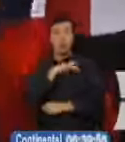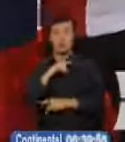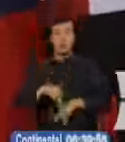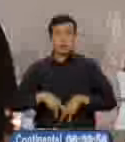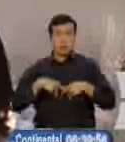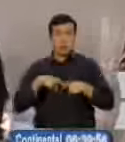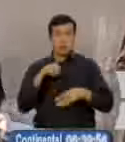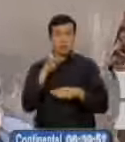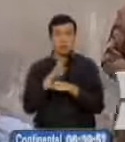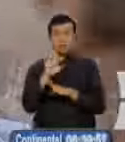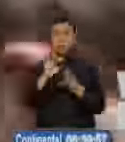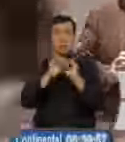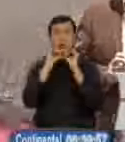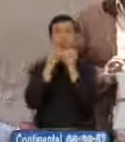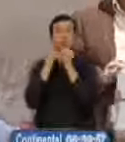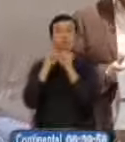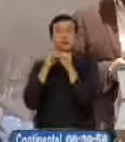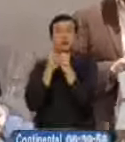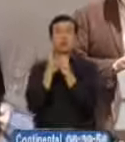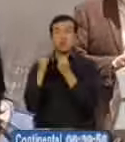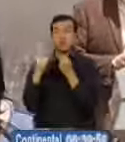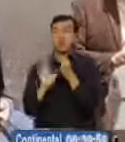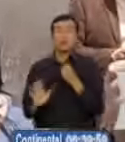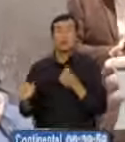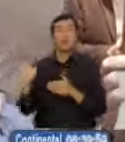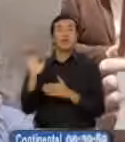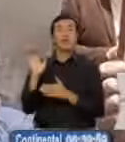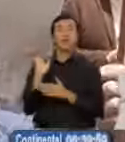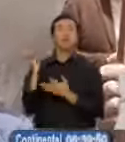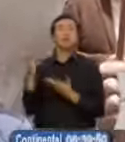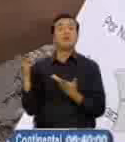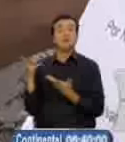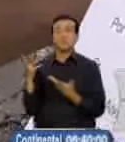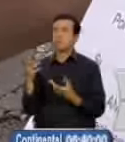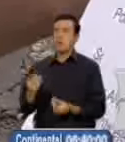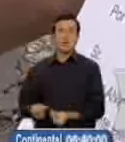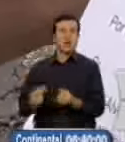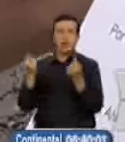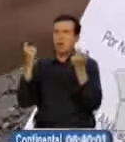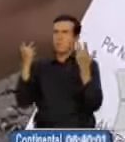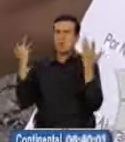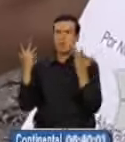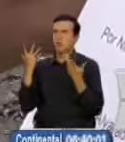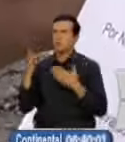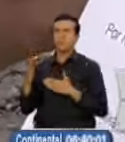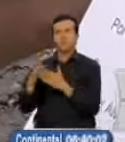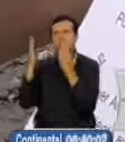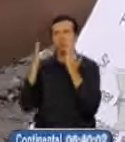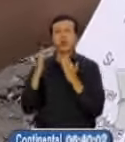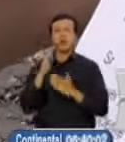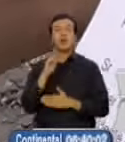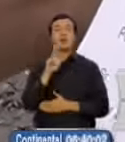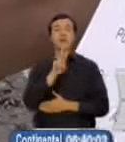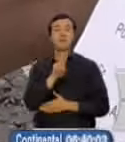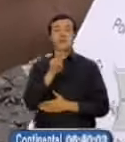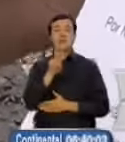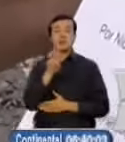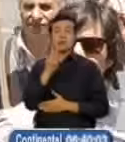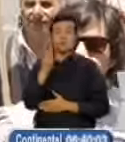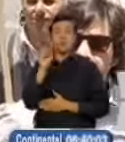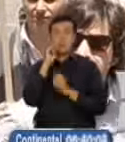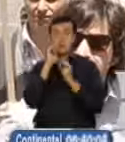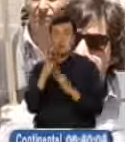en Ecuador y organizaciones sociales nacionales reaccionaron de inmediato y el 26 de septiembre presentaron una carta a